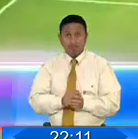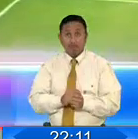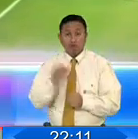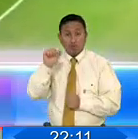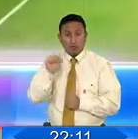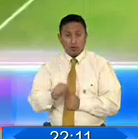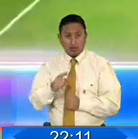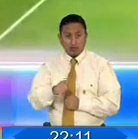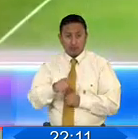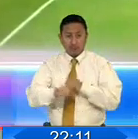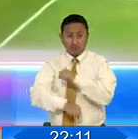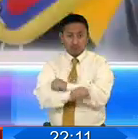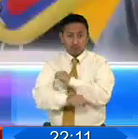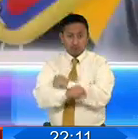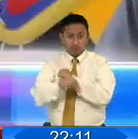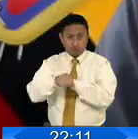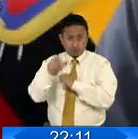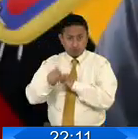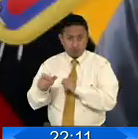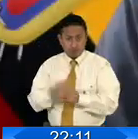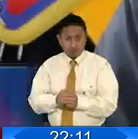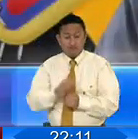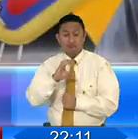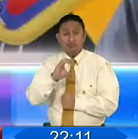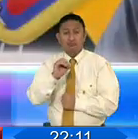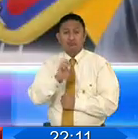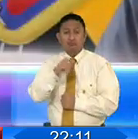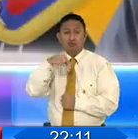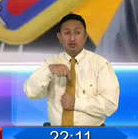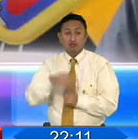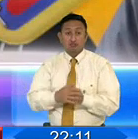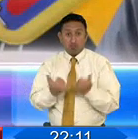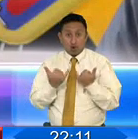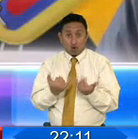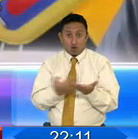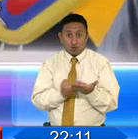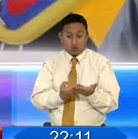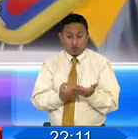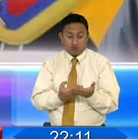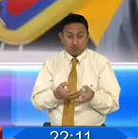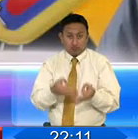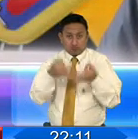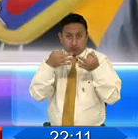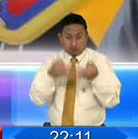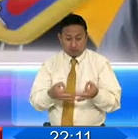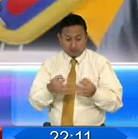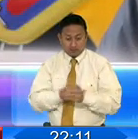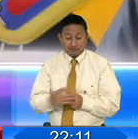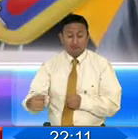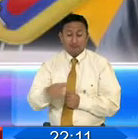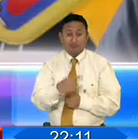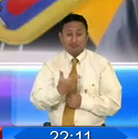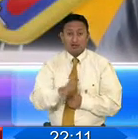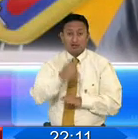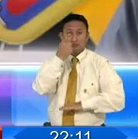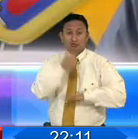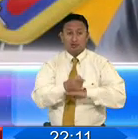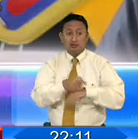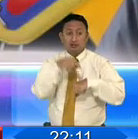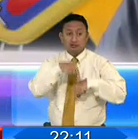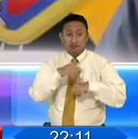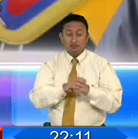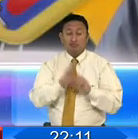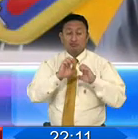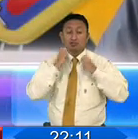los cotejos con público? El COE Nacional en la plenaria del día de hoy ha ratificado esta disposición de